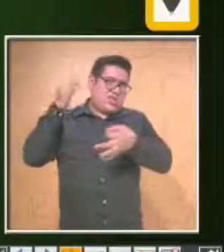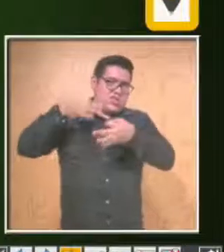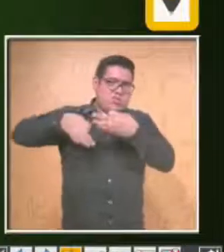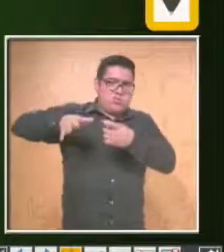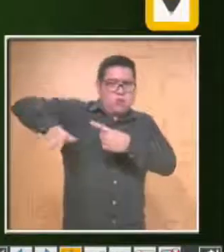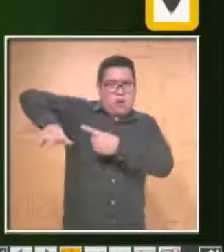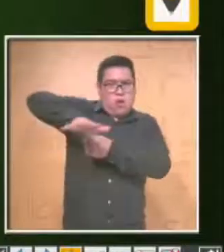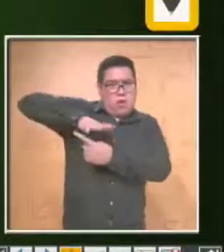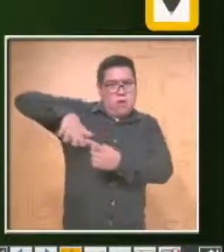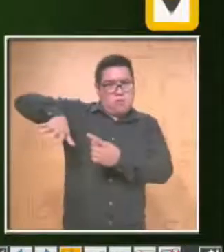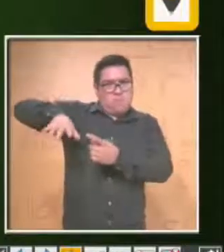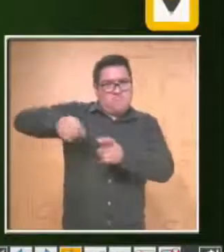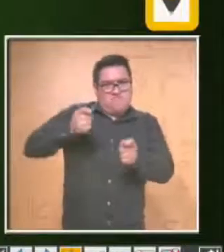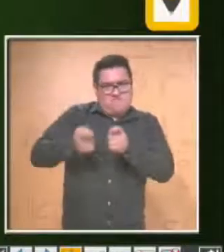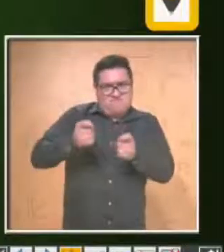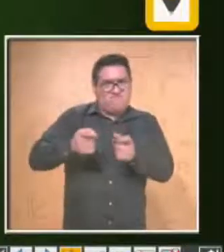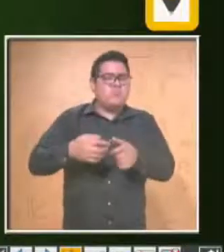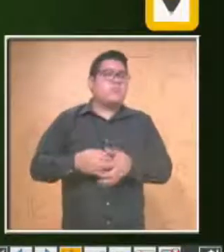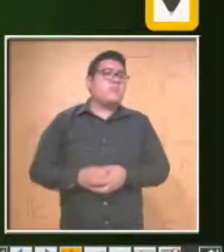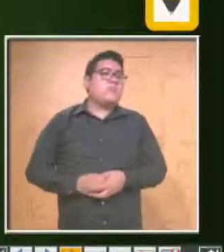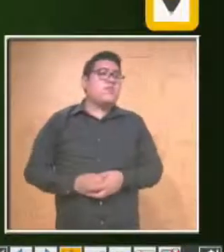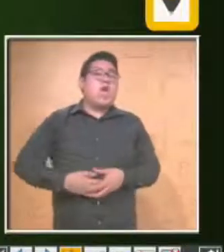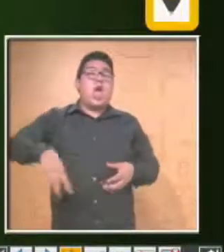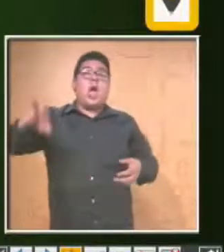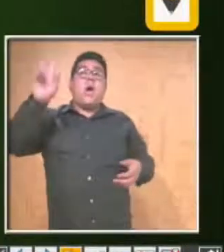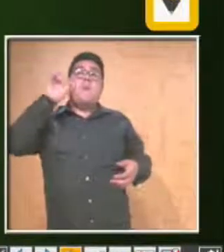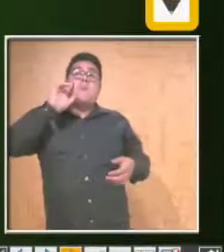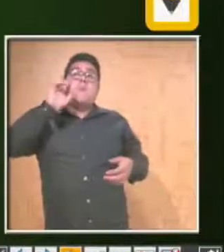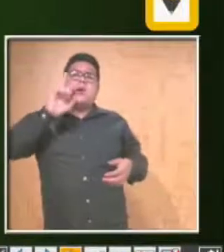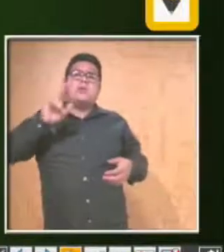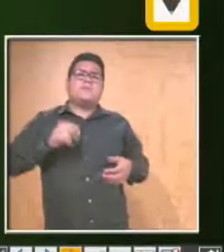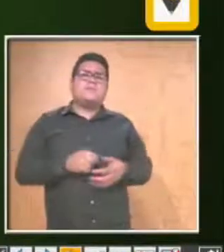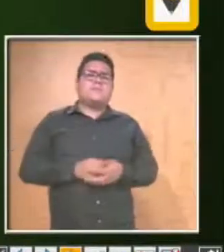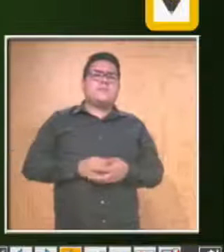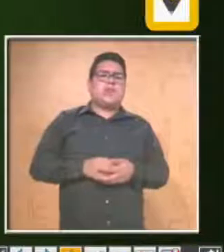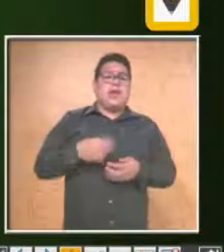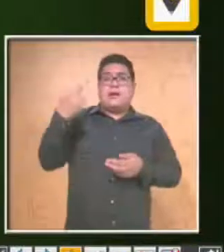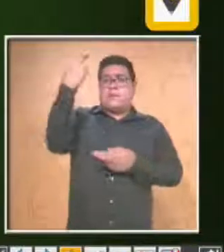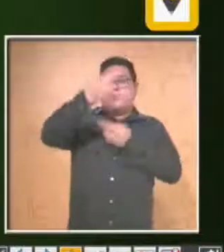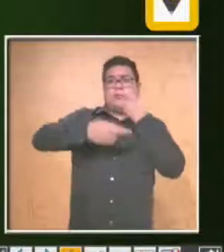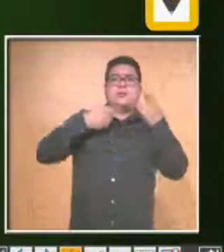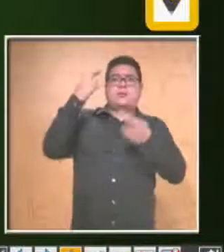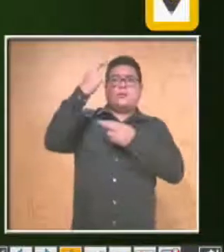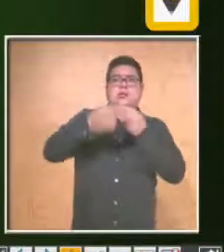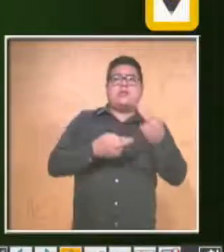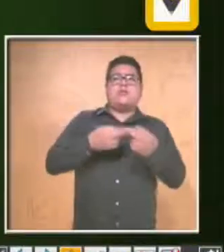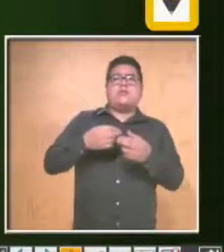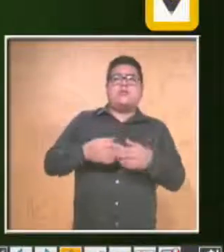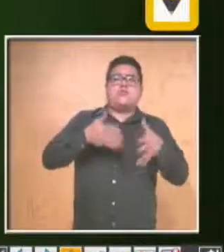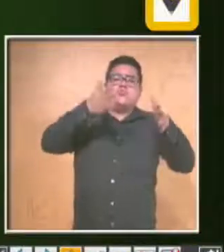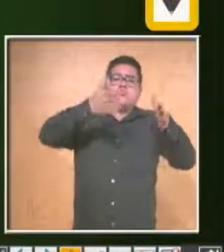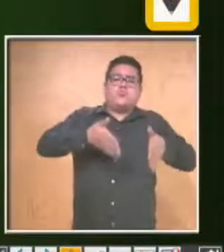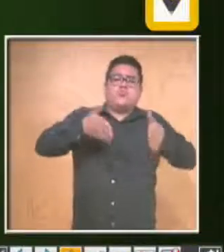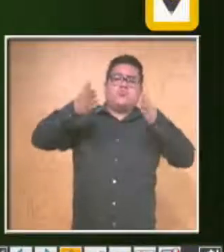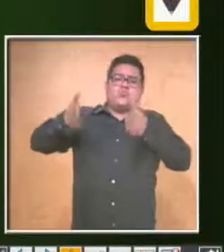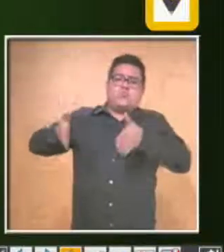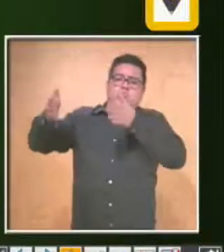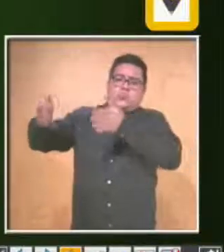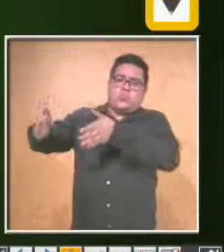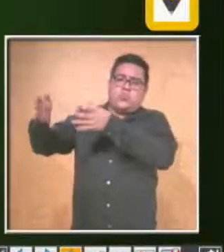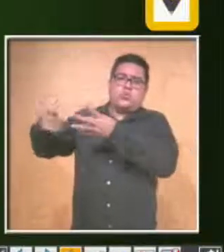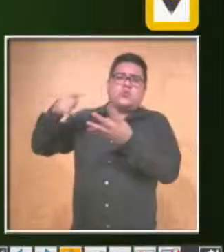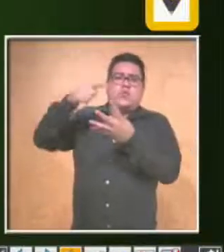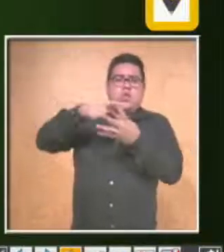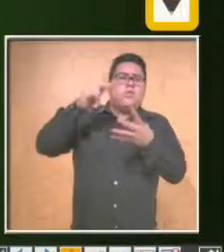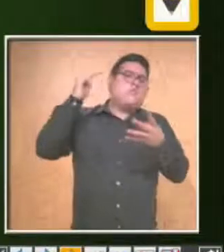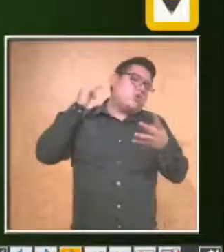zonas. Te estás dando cuenta que hemos estado revisando los ámbitos de influencia. Algunos temas